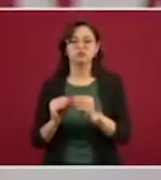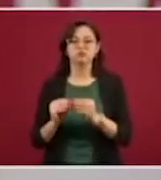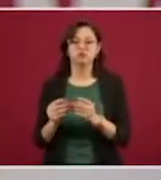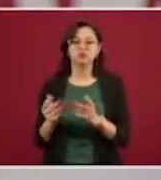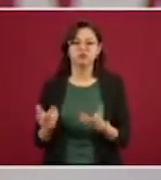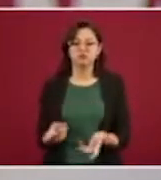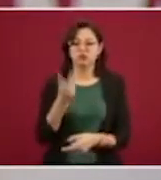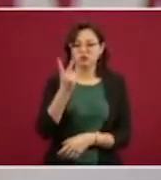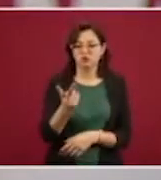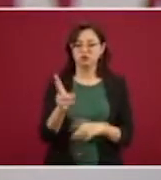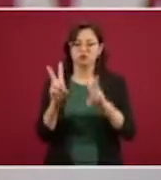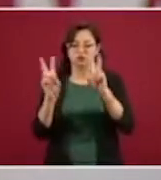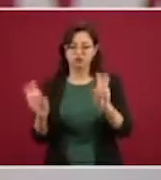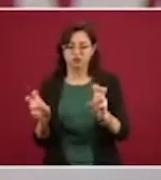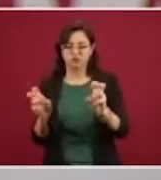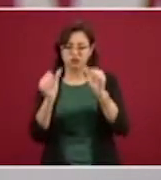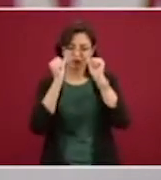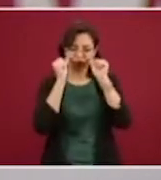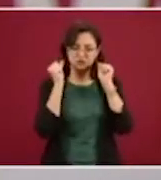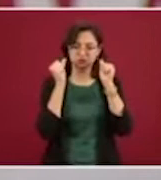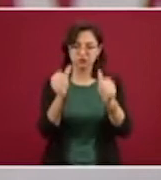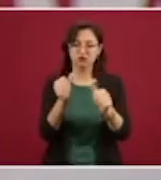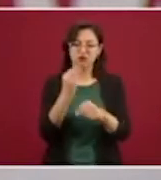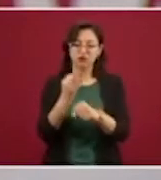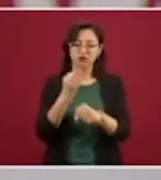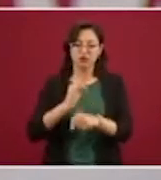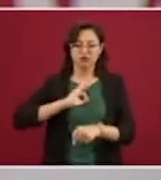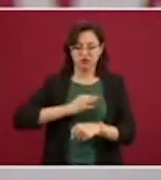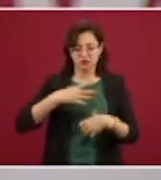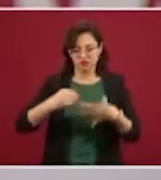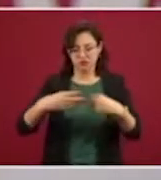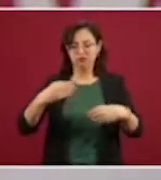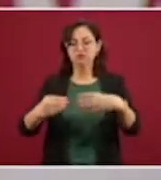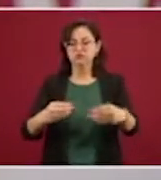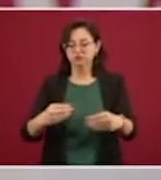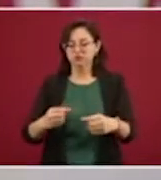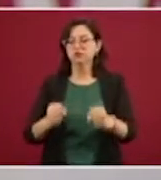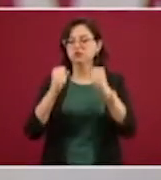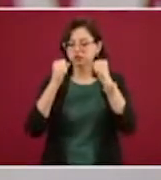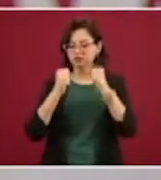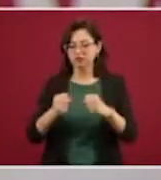dos ámbitos. Para esta epidemia, que saldremos adelante